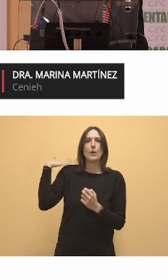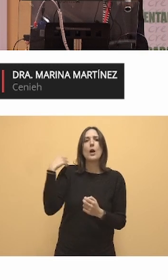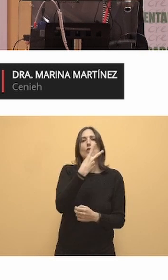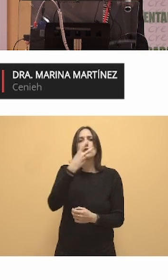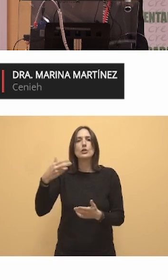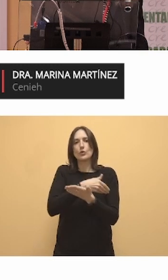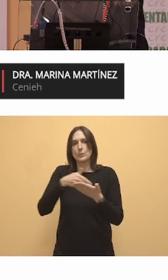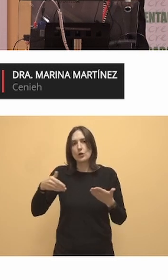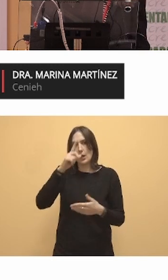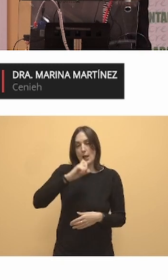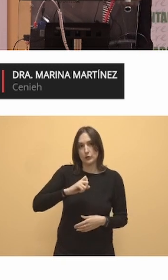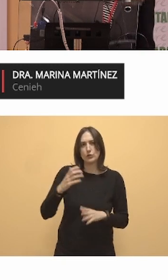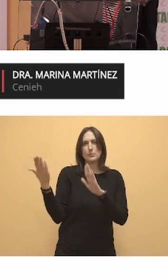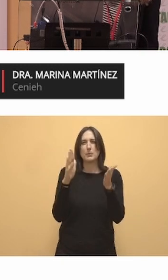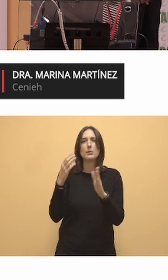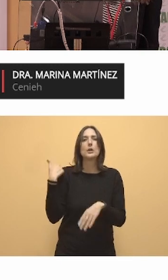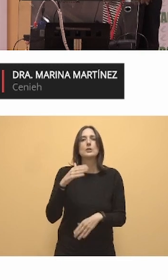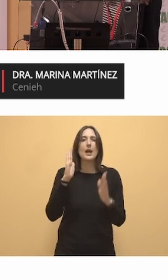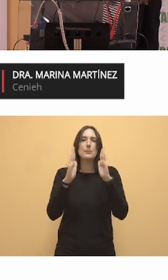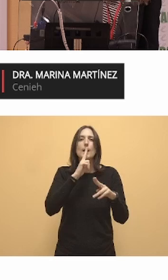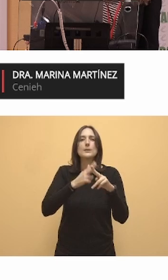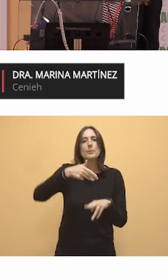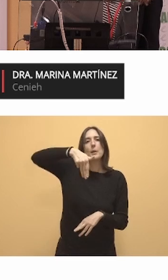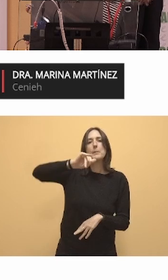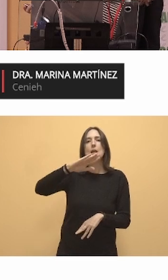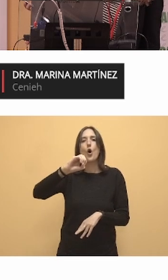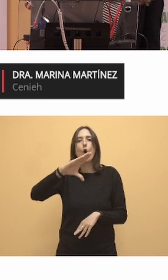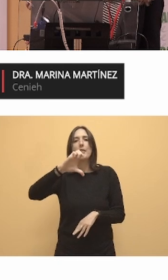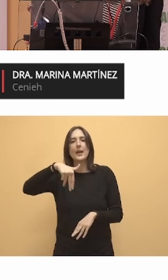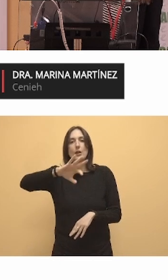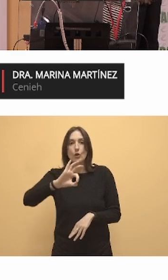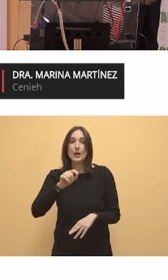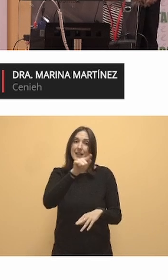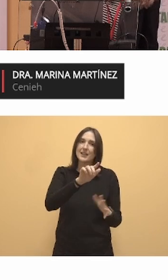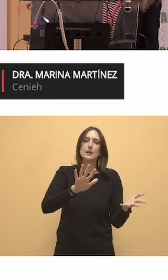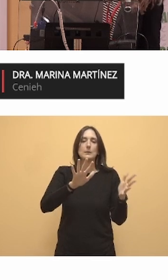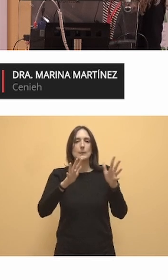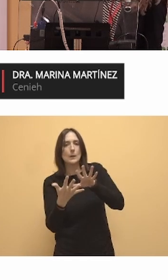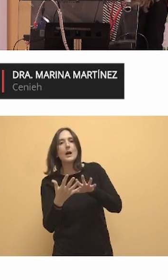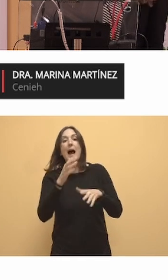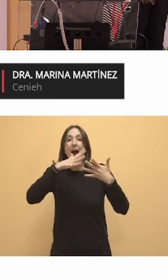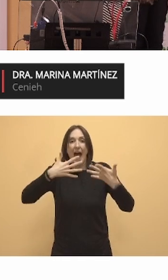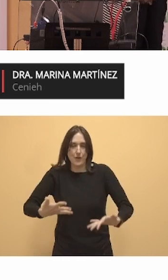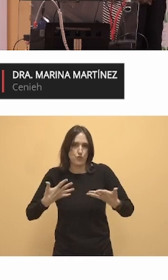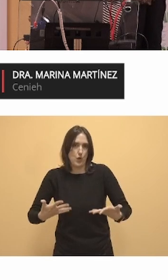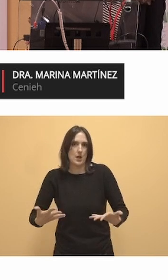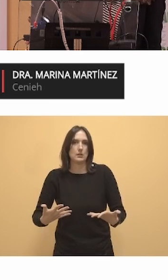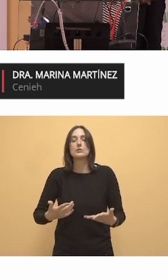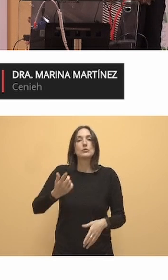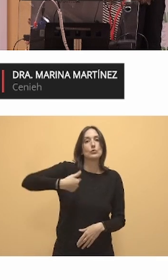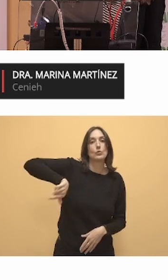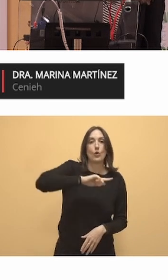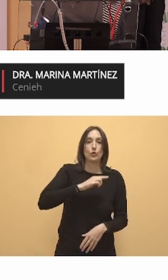millones de años, hacia el Mioceno. De esa fórmula se ha pasado a la fórmula actual, que es la que